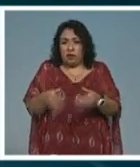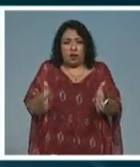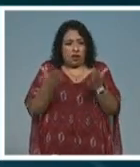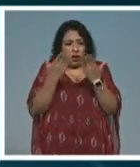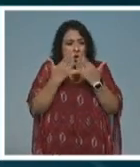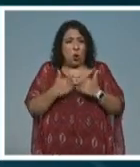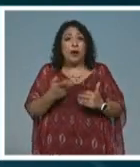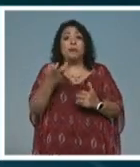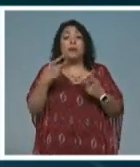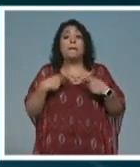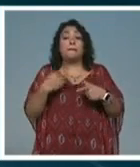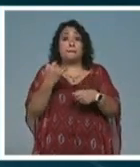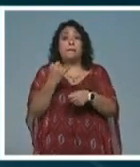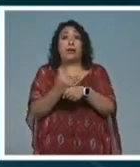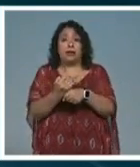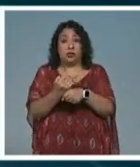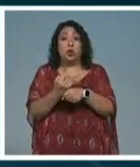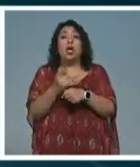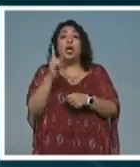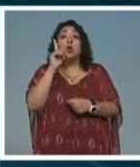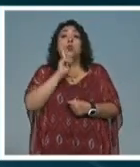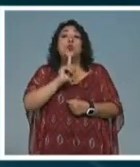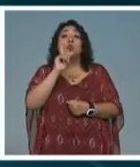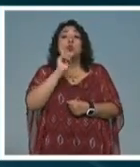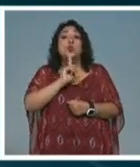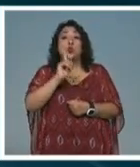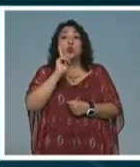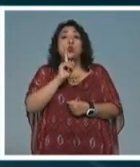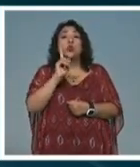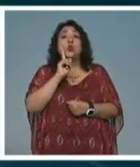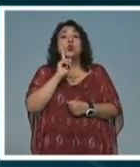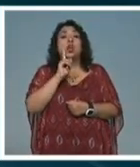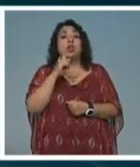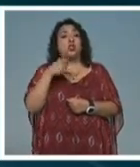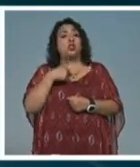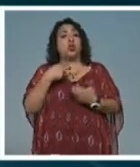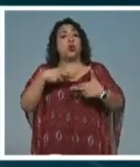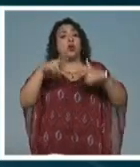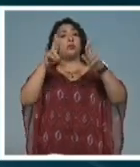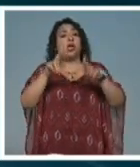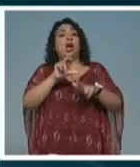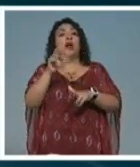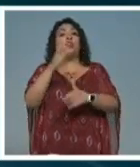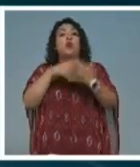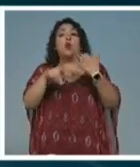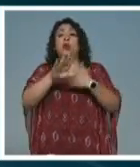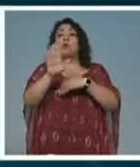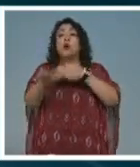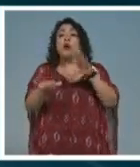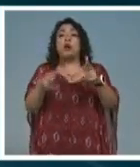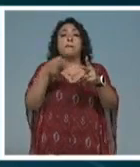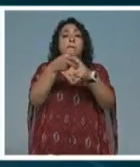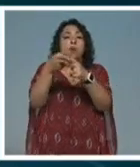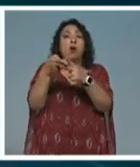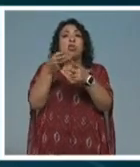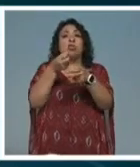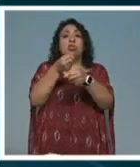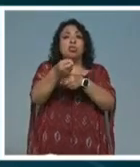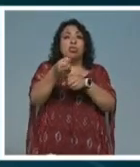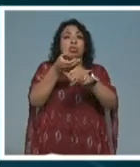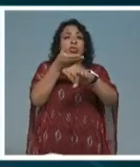Es un personaje, es una chica que está hablando por todas aquellas que se han muerto, que han asesinado, que han